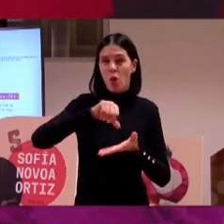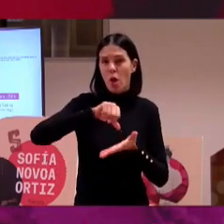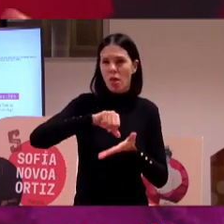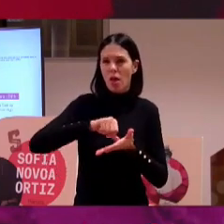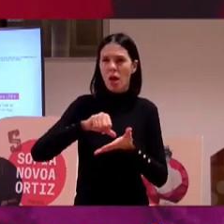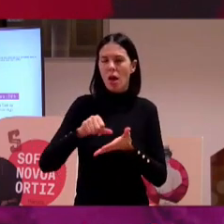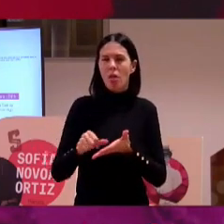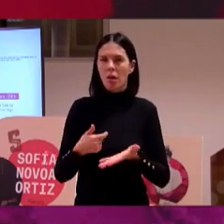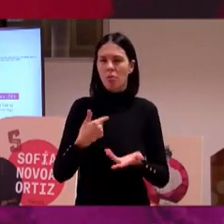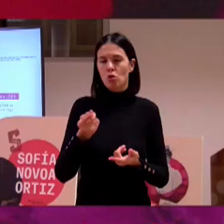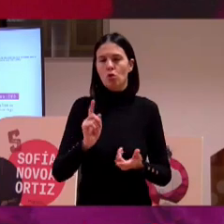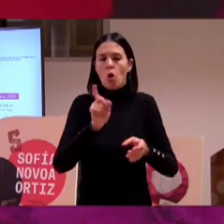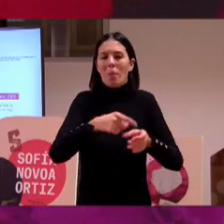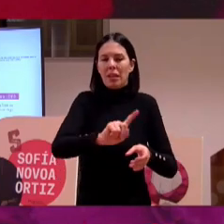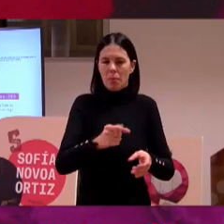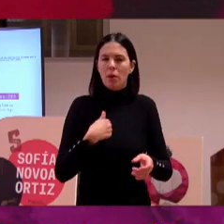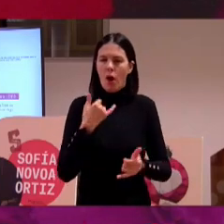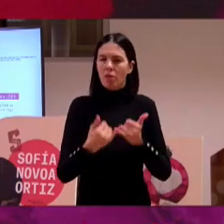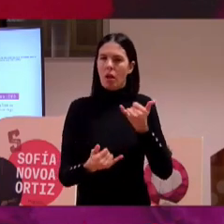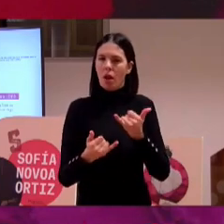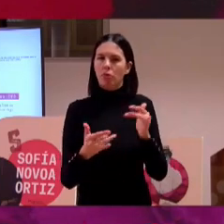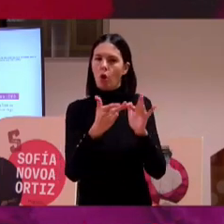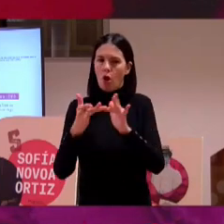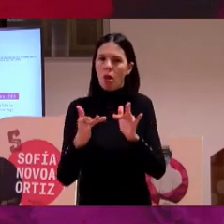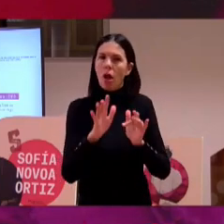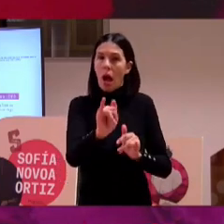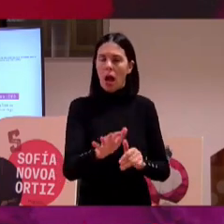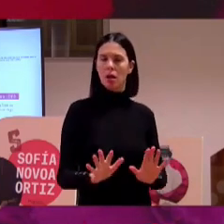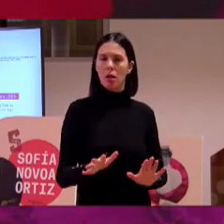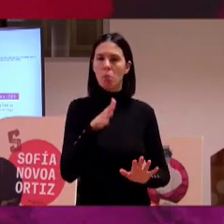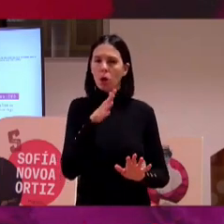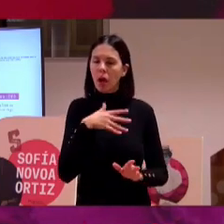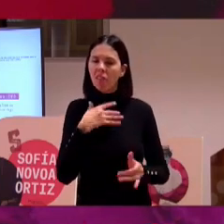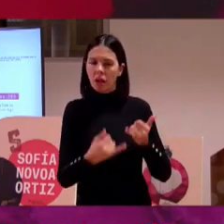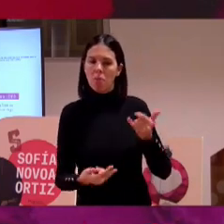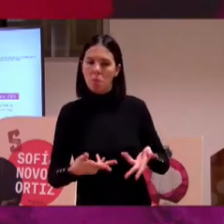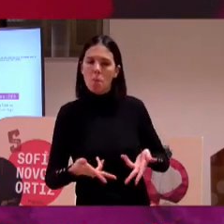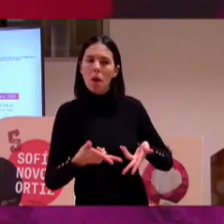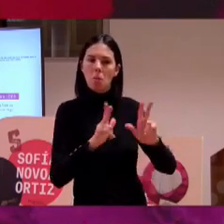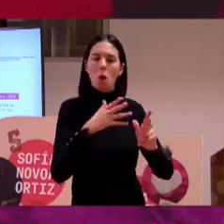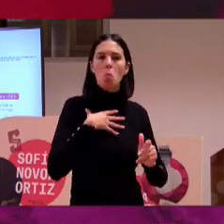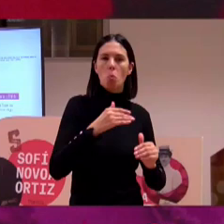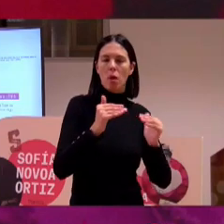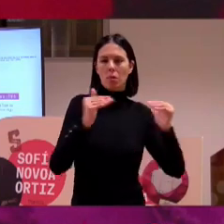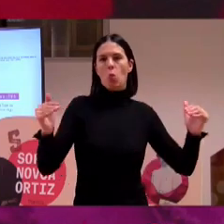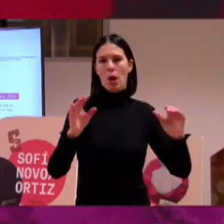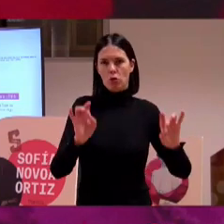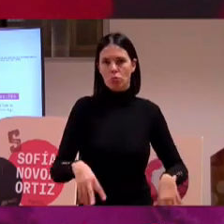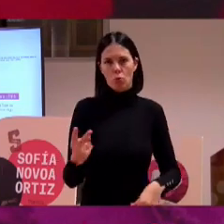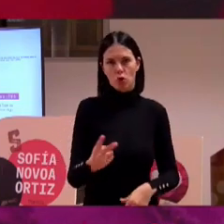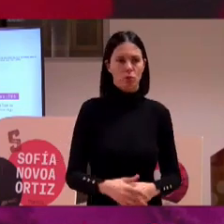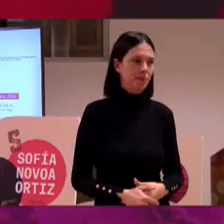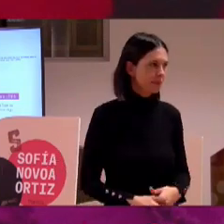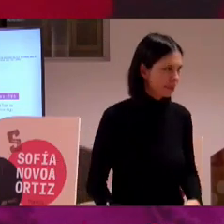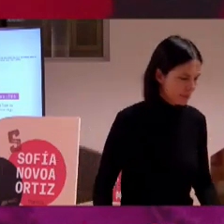élite económica da cidade, pero por iso. Porque ten unha talla intelectual que lle permite codearse de igual a igual.